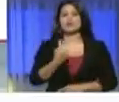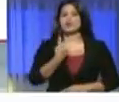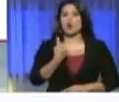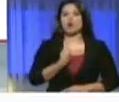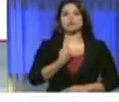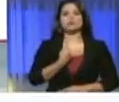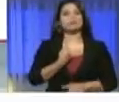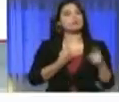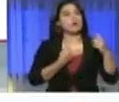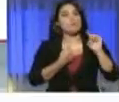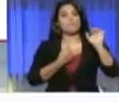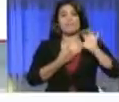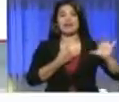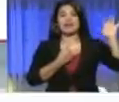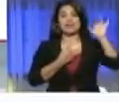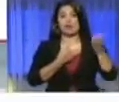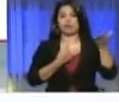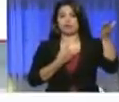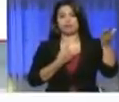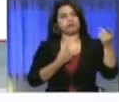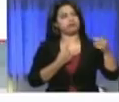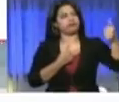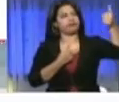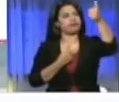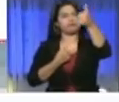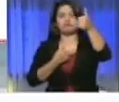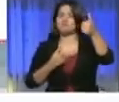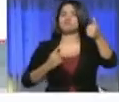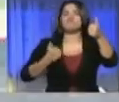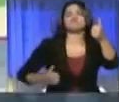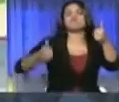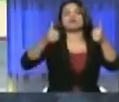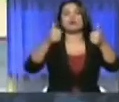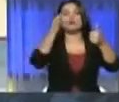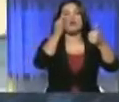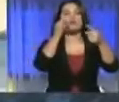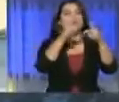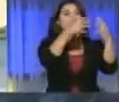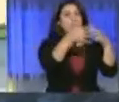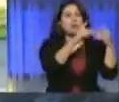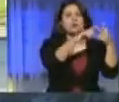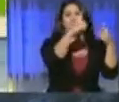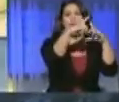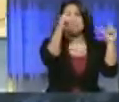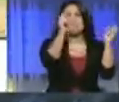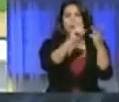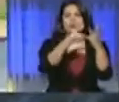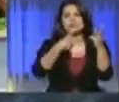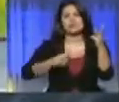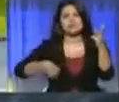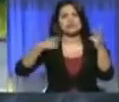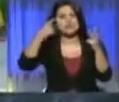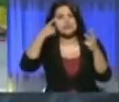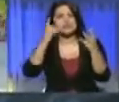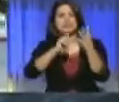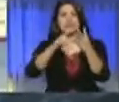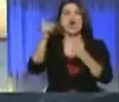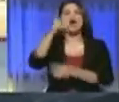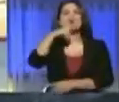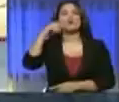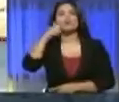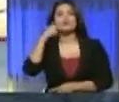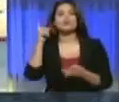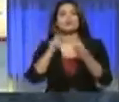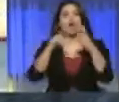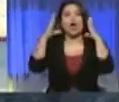¿ah? Con todas de Estados Unidos, de Japón, de China, de Rusia, de Holanda,